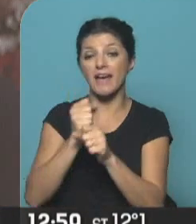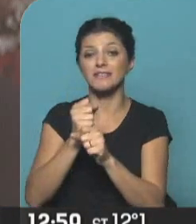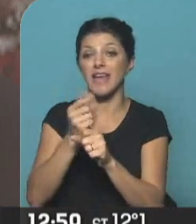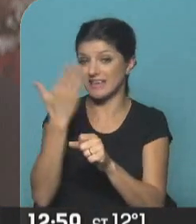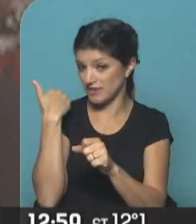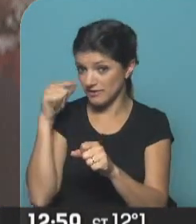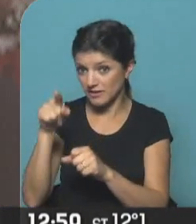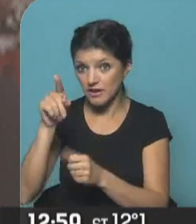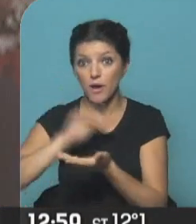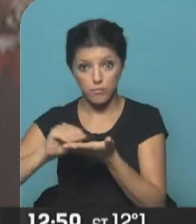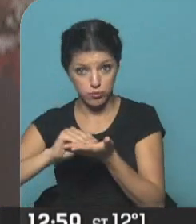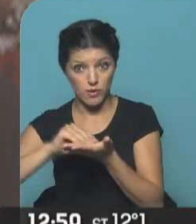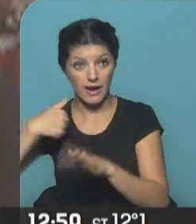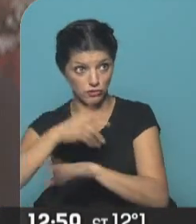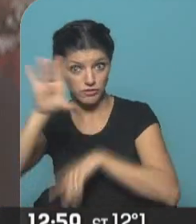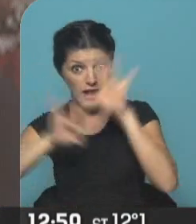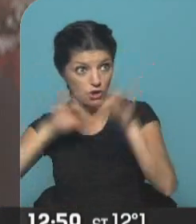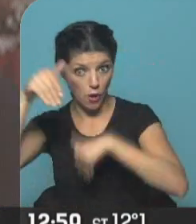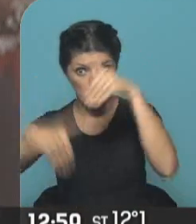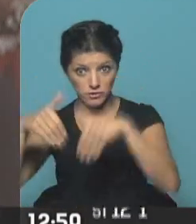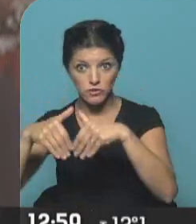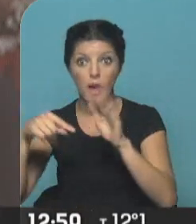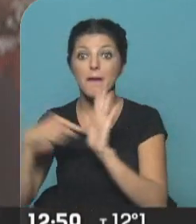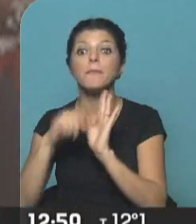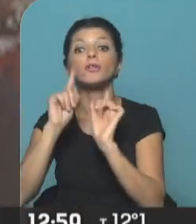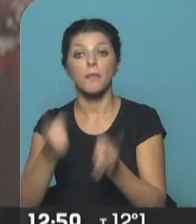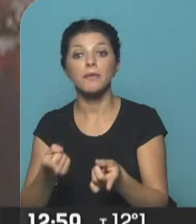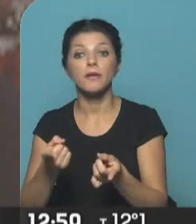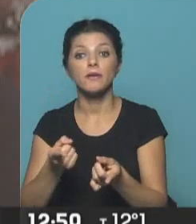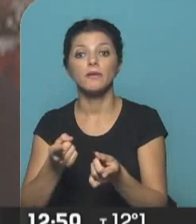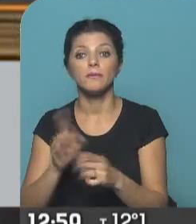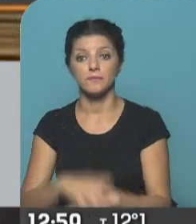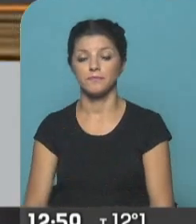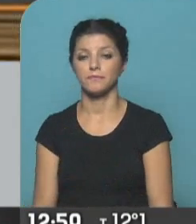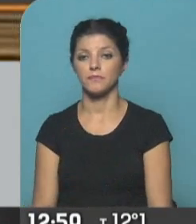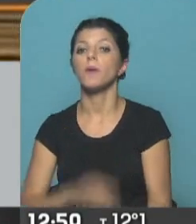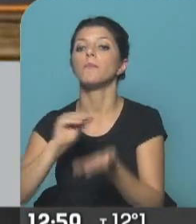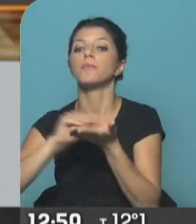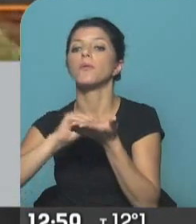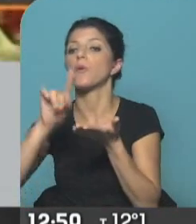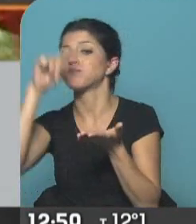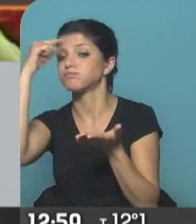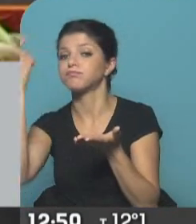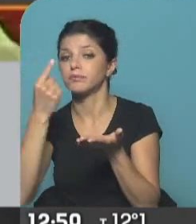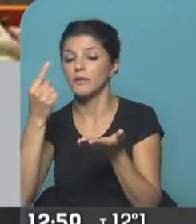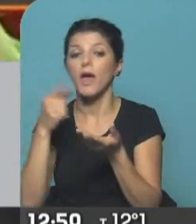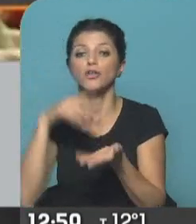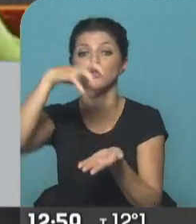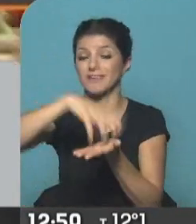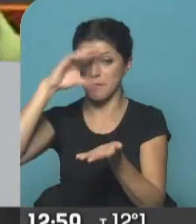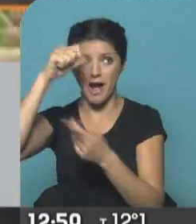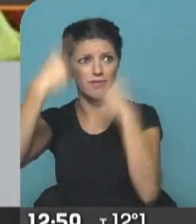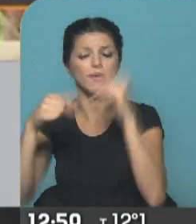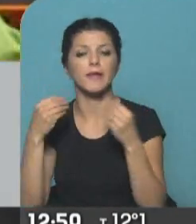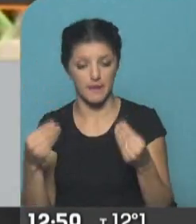elegidos regulares por la y elegidos por el pueblo, están también convocando al cuerpo extranjero. Entonces, ¿qué están haciendo las embajadas? Por ejemplo,